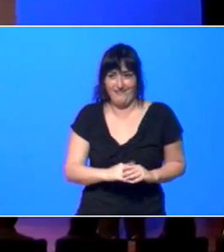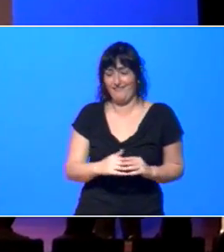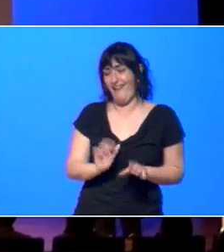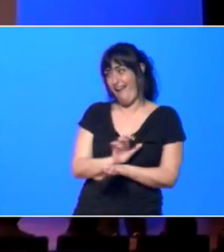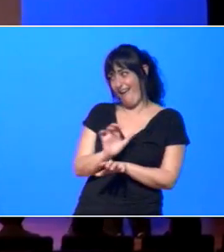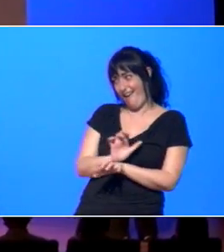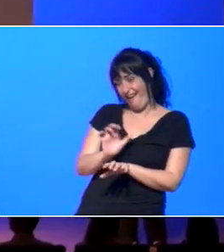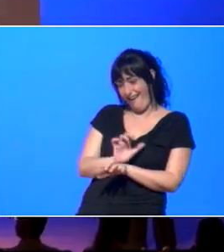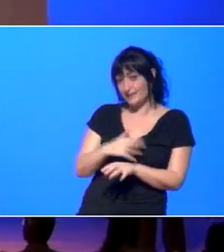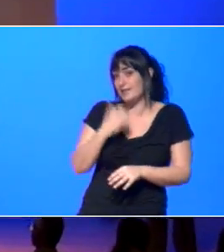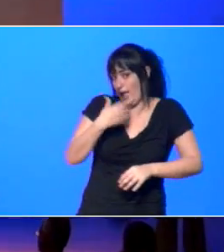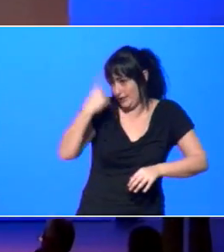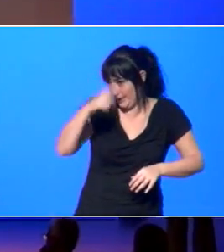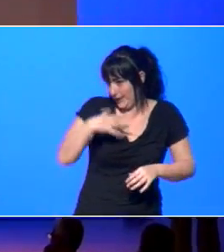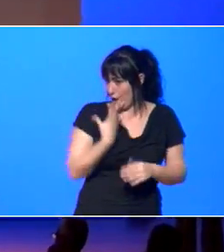tanto.